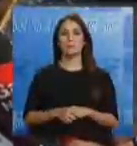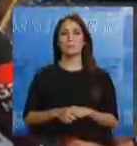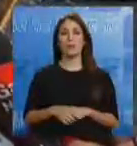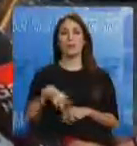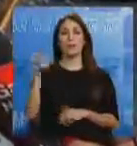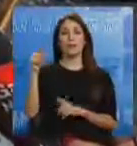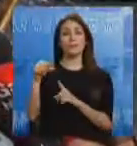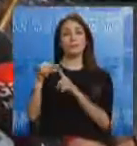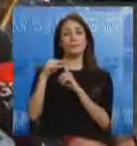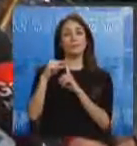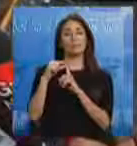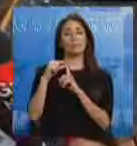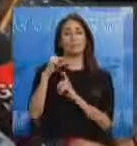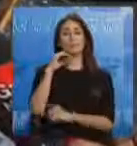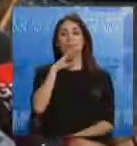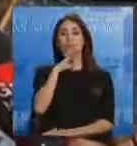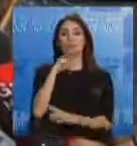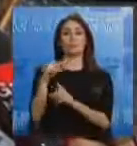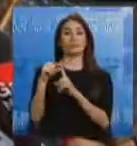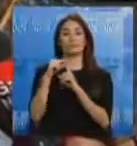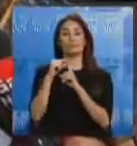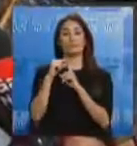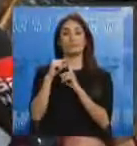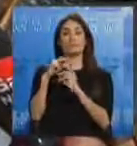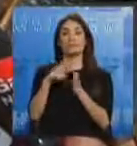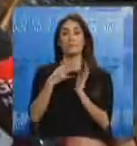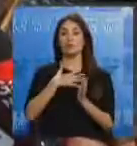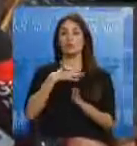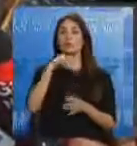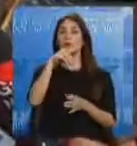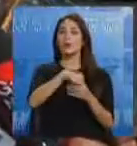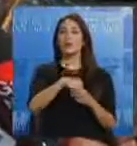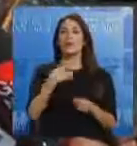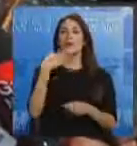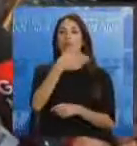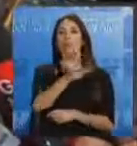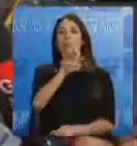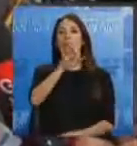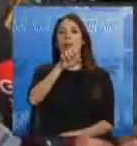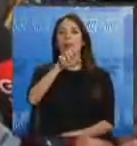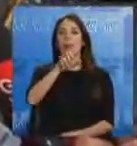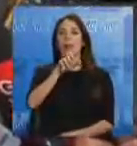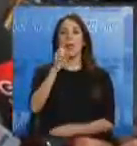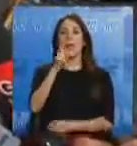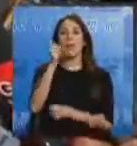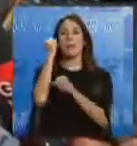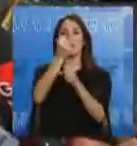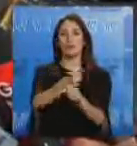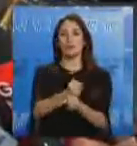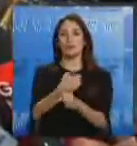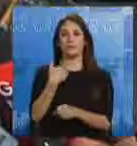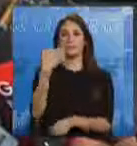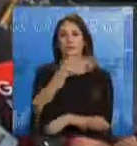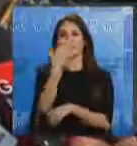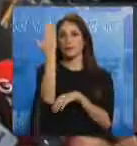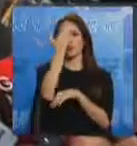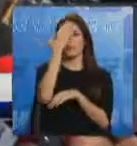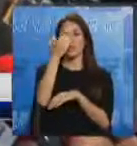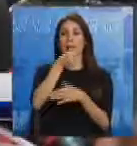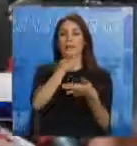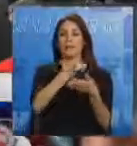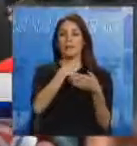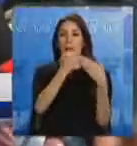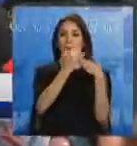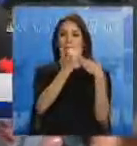Verbal de la que he sido objeto en el set de Teleamazonas, cuando mi única actitud fue la de acudir a un debate que fui